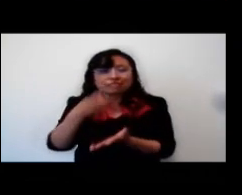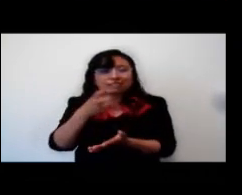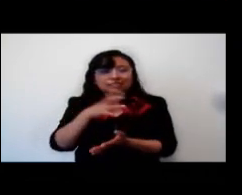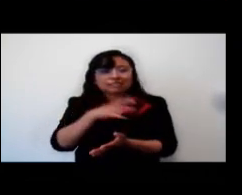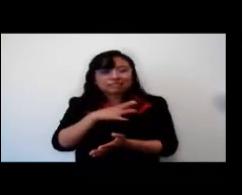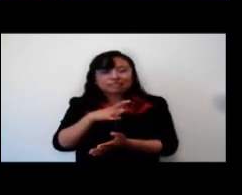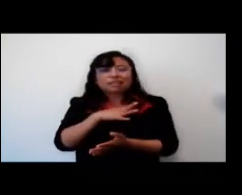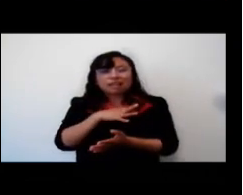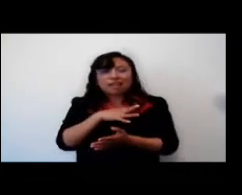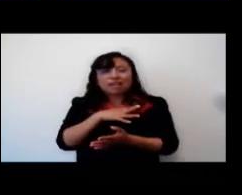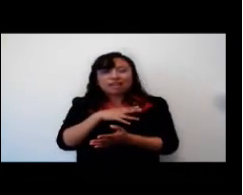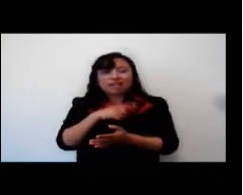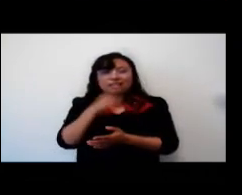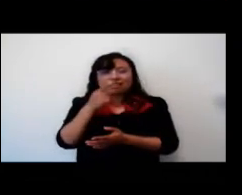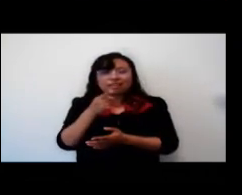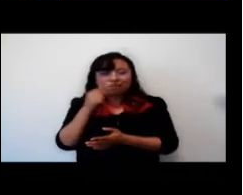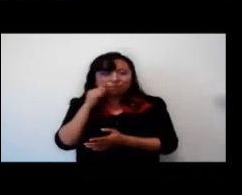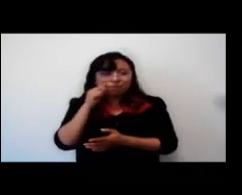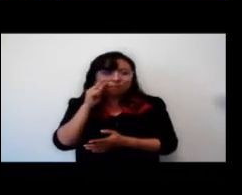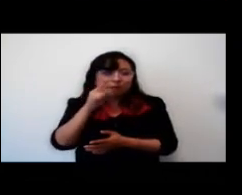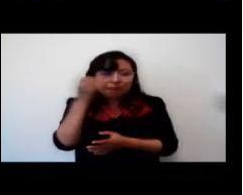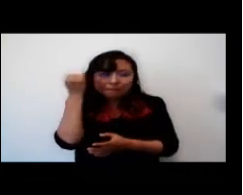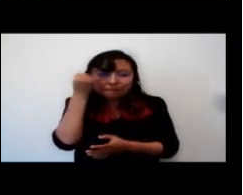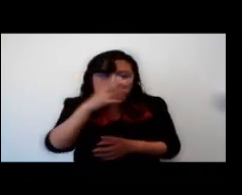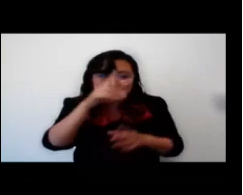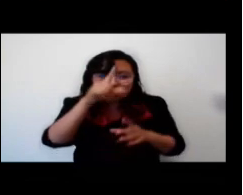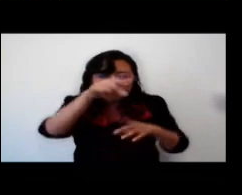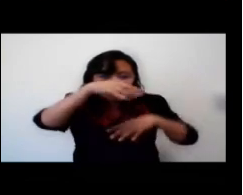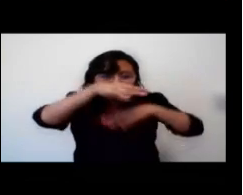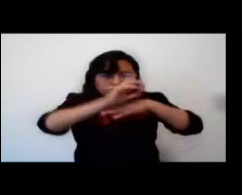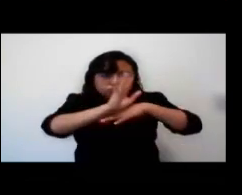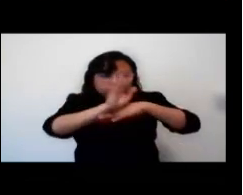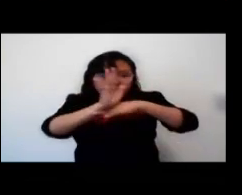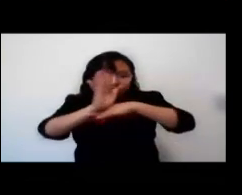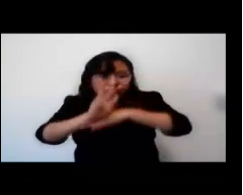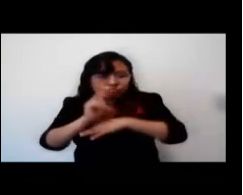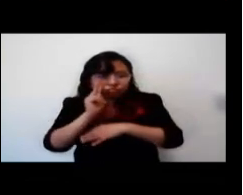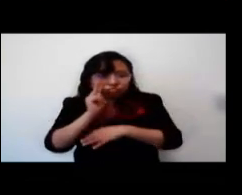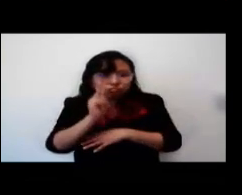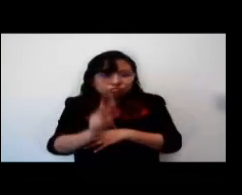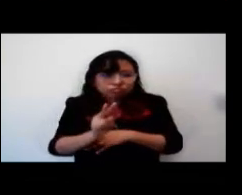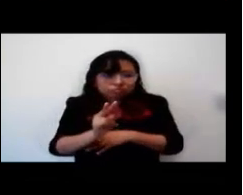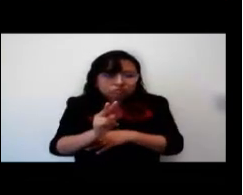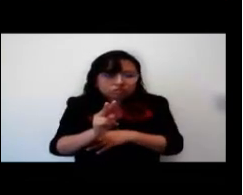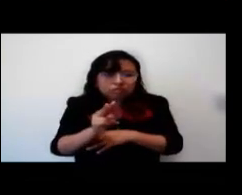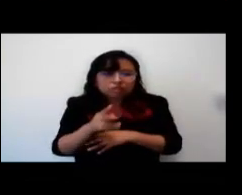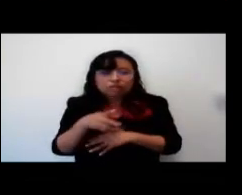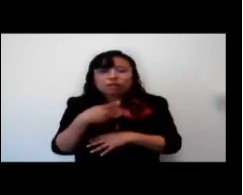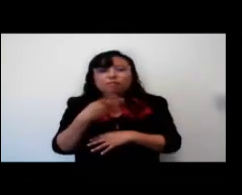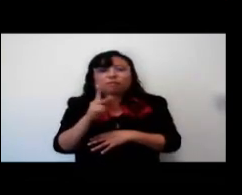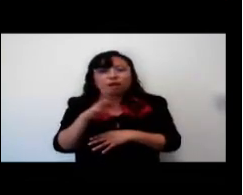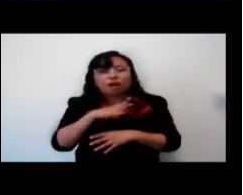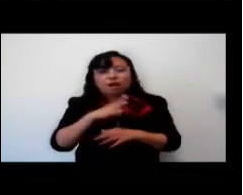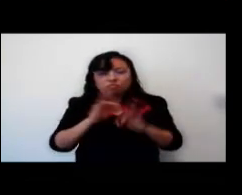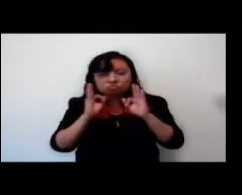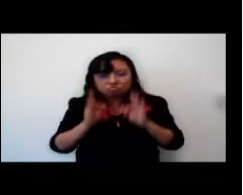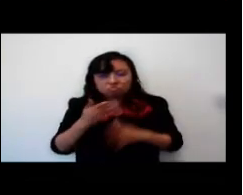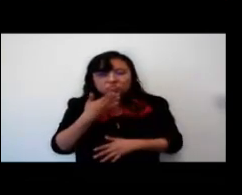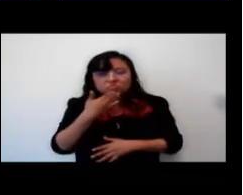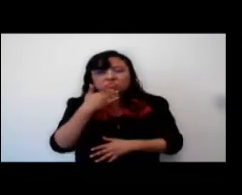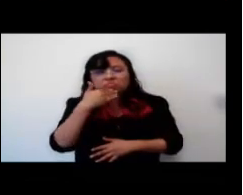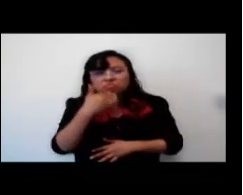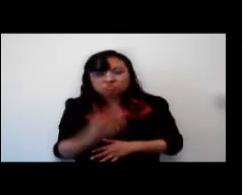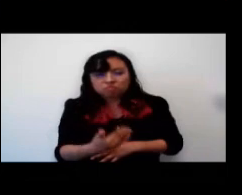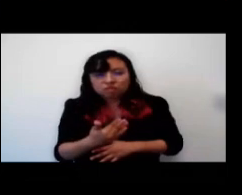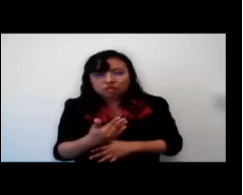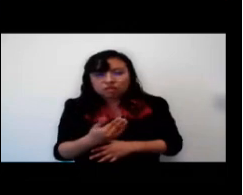imágenes que están, fíjense muy bien cómo están estructuradas, están formadas, tienen una formación adecuada y si las